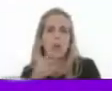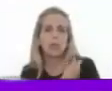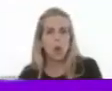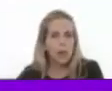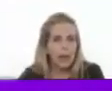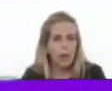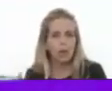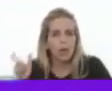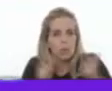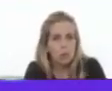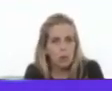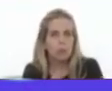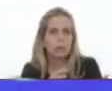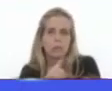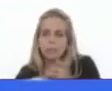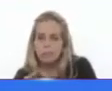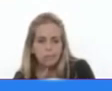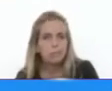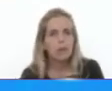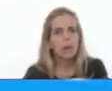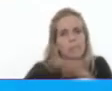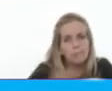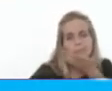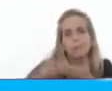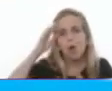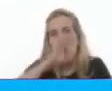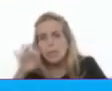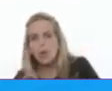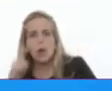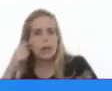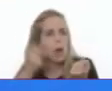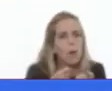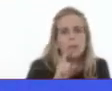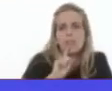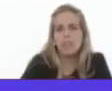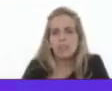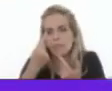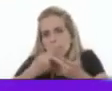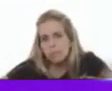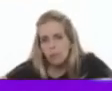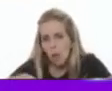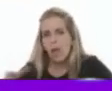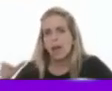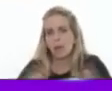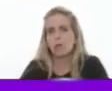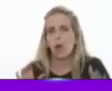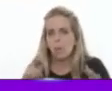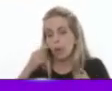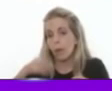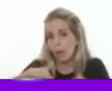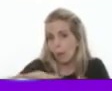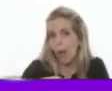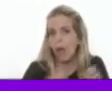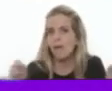Analizamos la situación, cambiamos ideas y consensuamos medidas. Para afrontar el otoño y